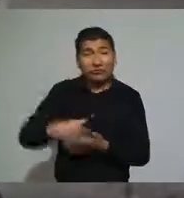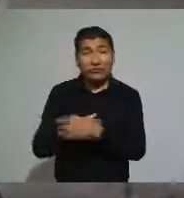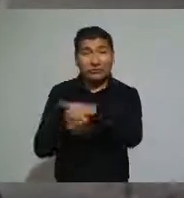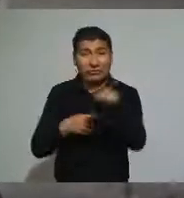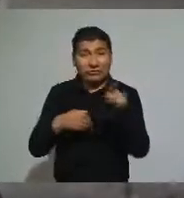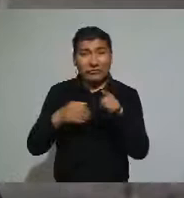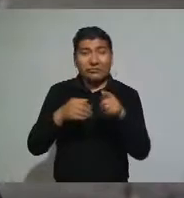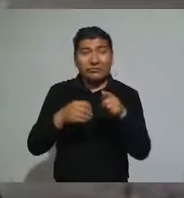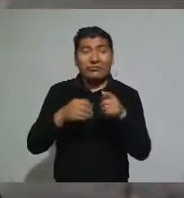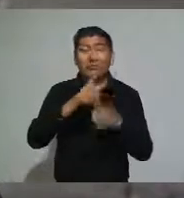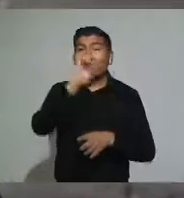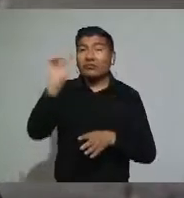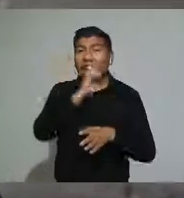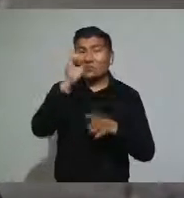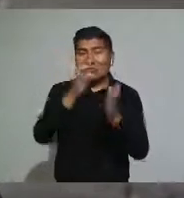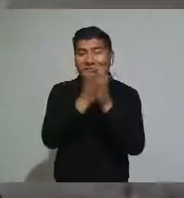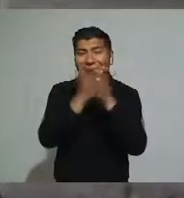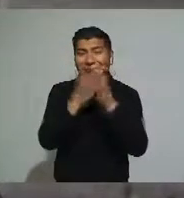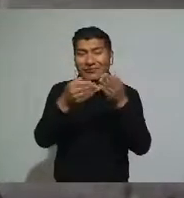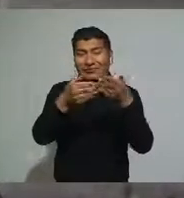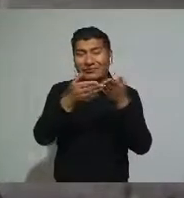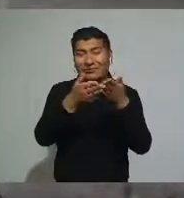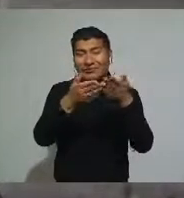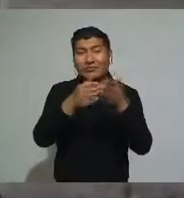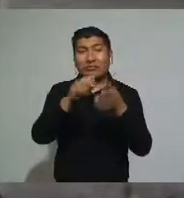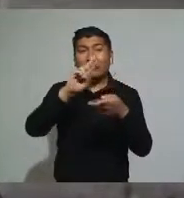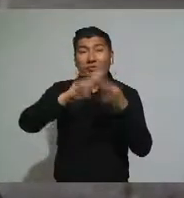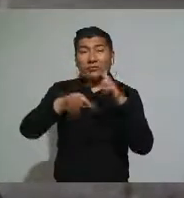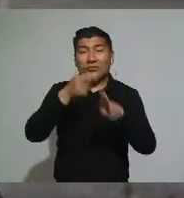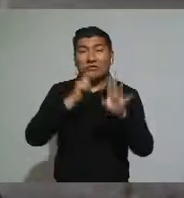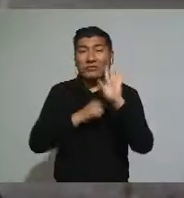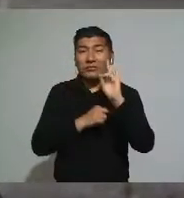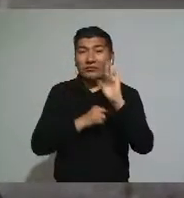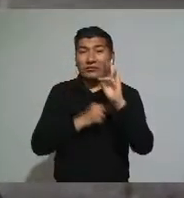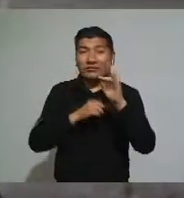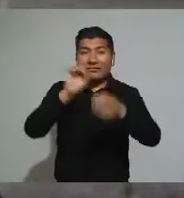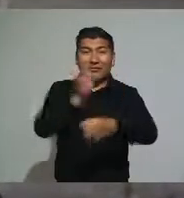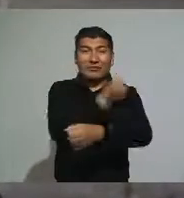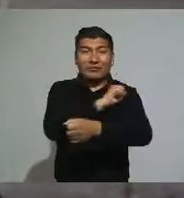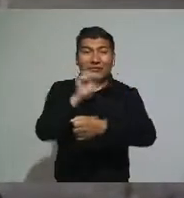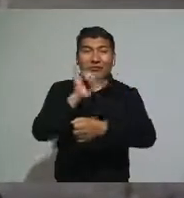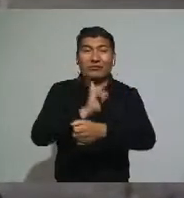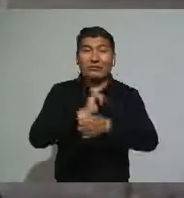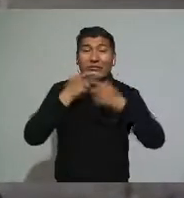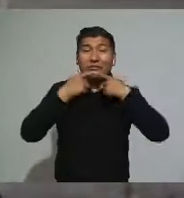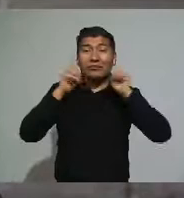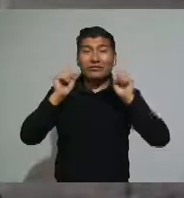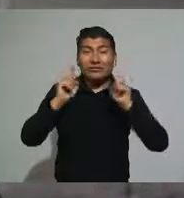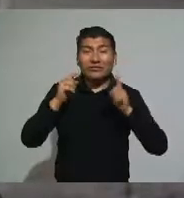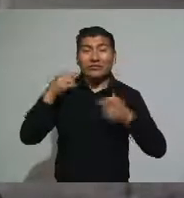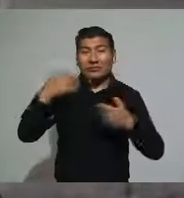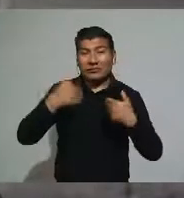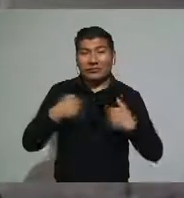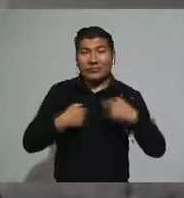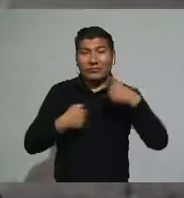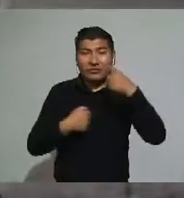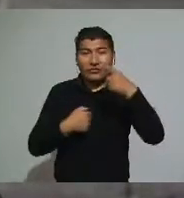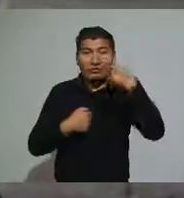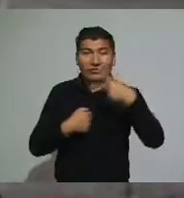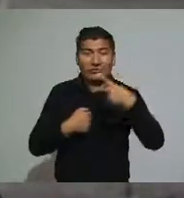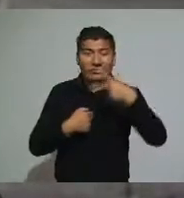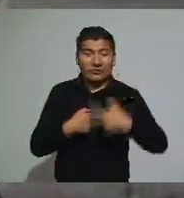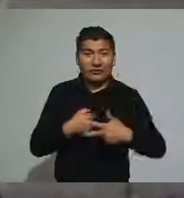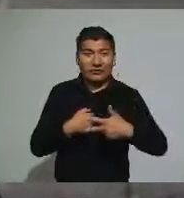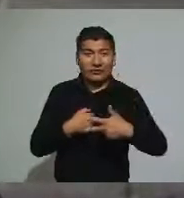la hojita dominical. En el número 7 está este salmo que yo he citado. Tiene